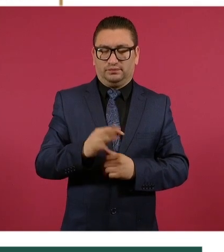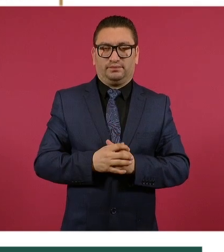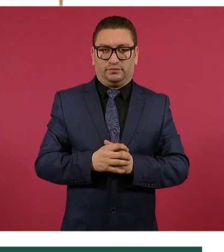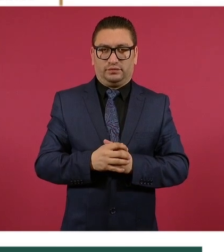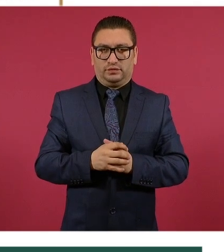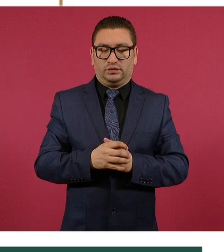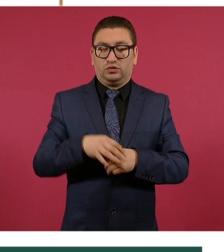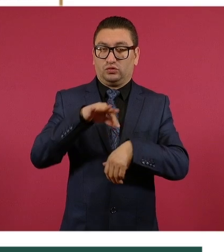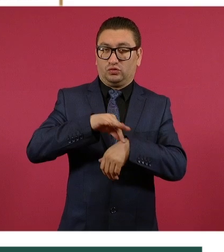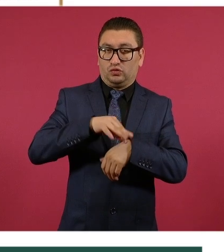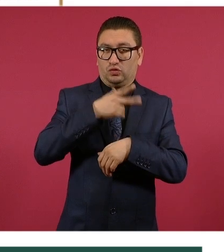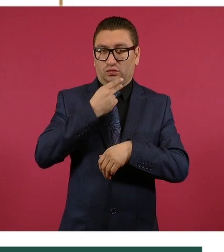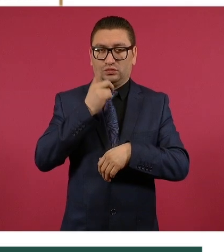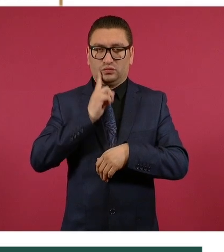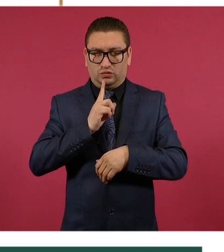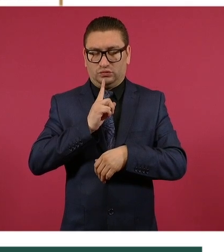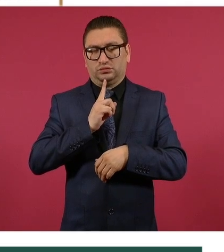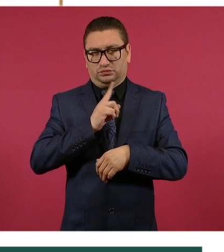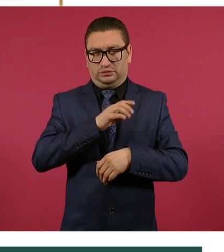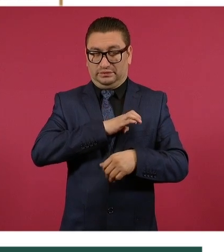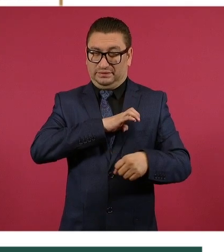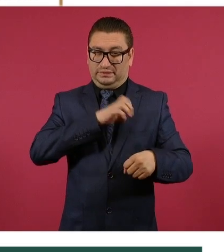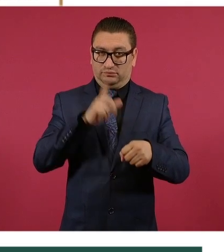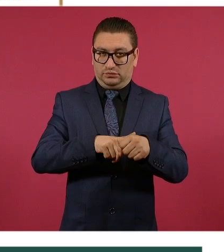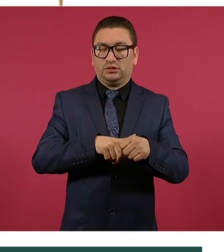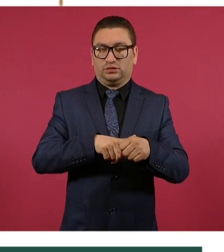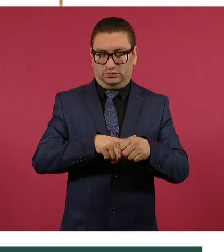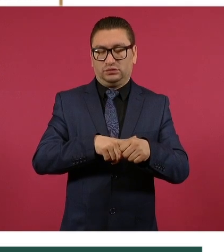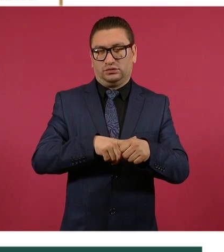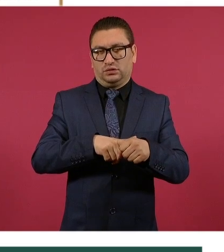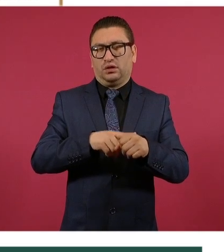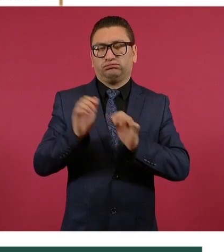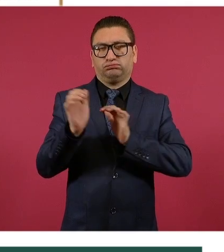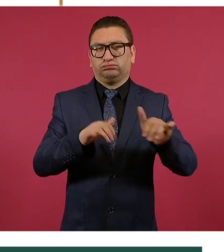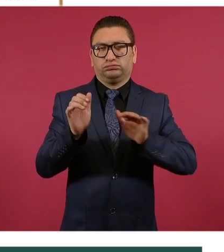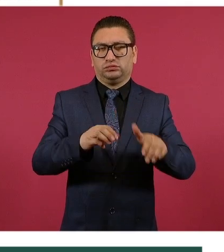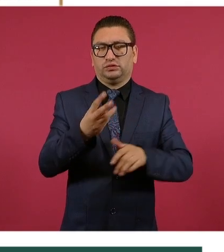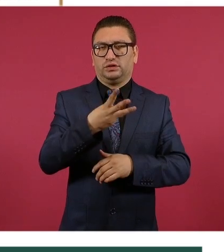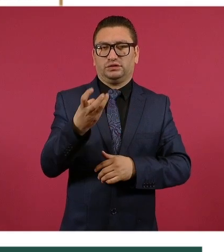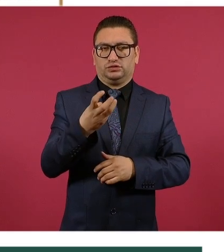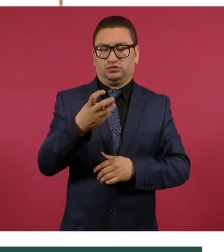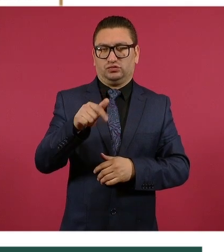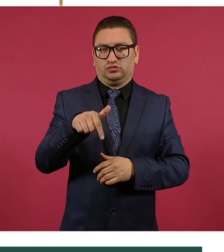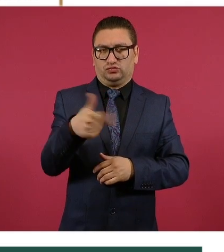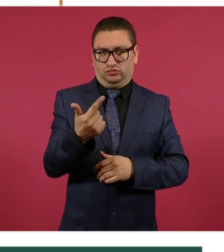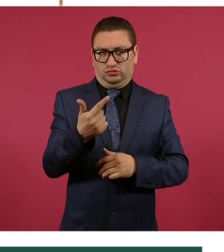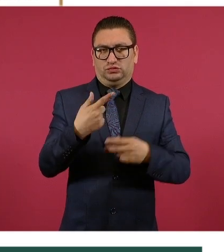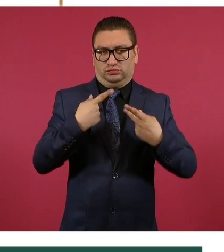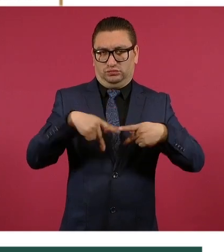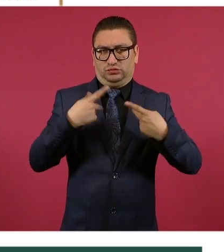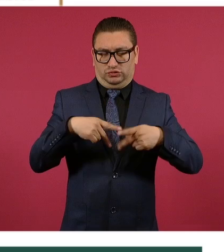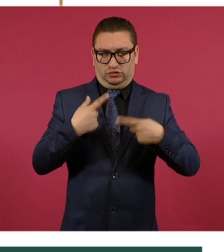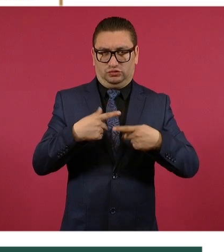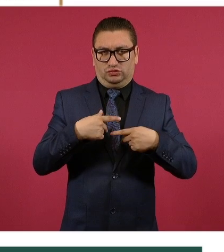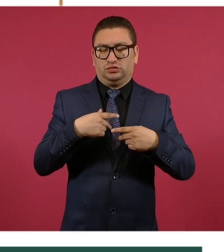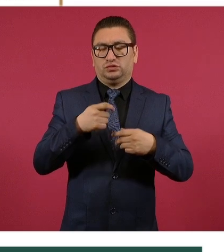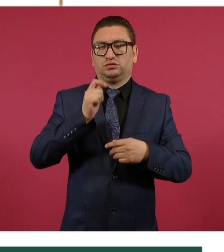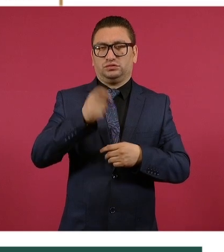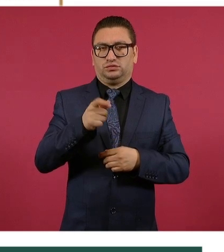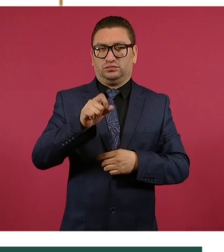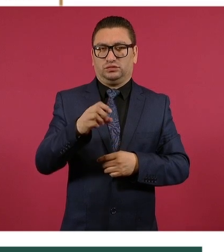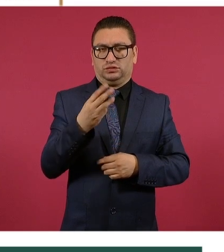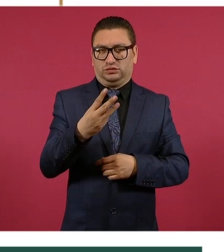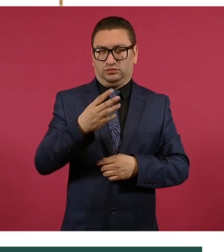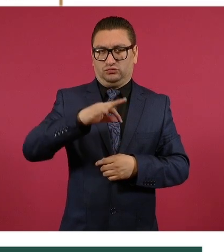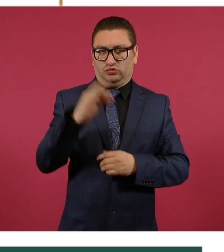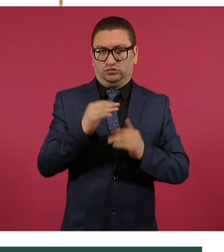de médicas y médicos especialistas, se han contratado 312 personas, un incremento del